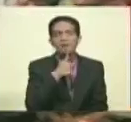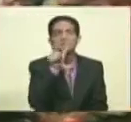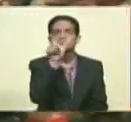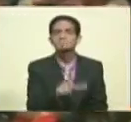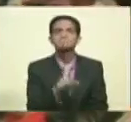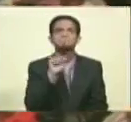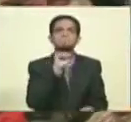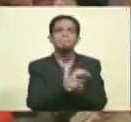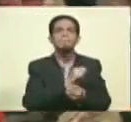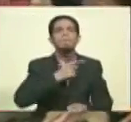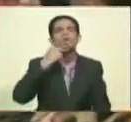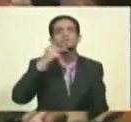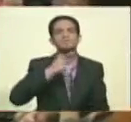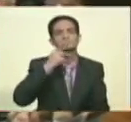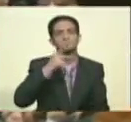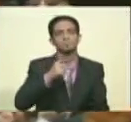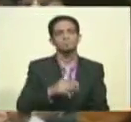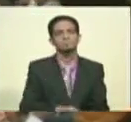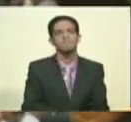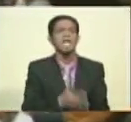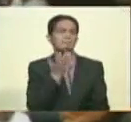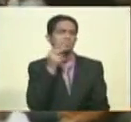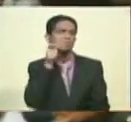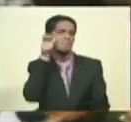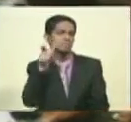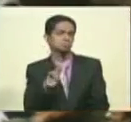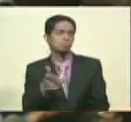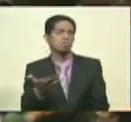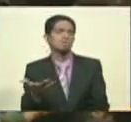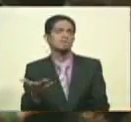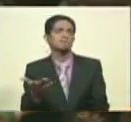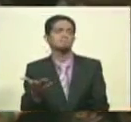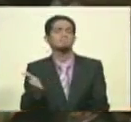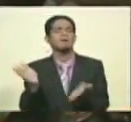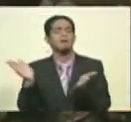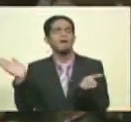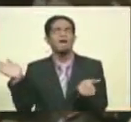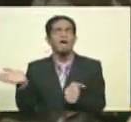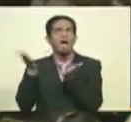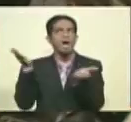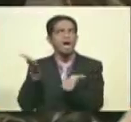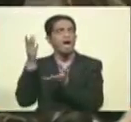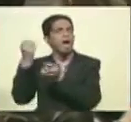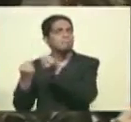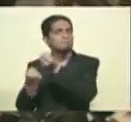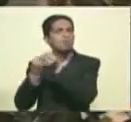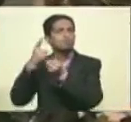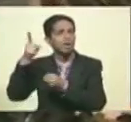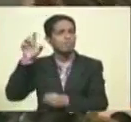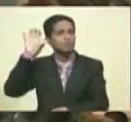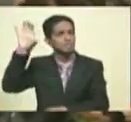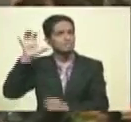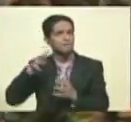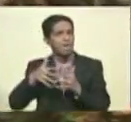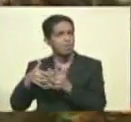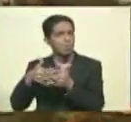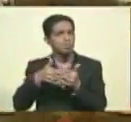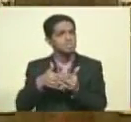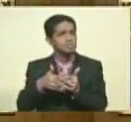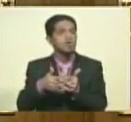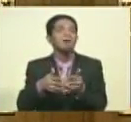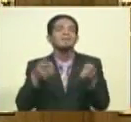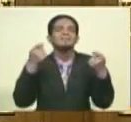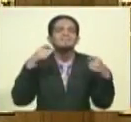Politiqueros que, animados por el plan imperial, cometieron delitos